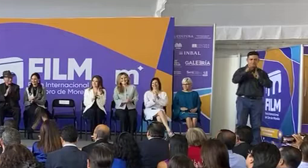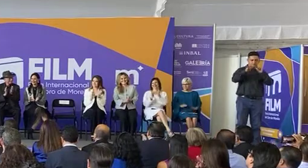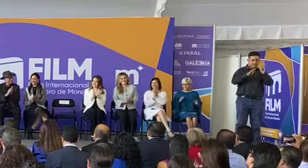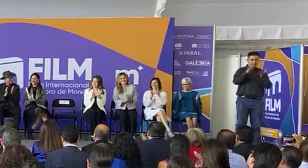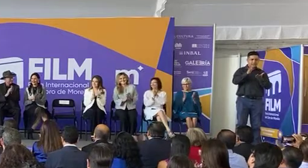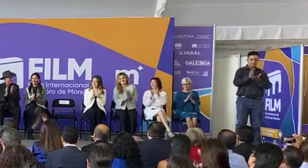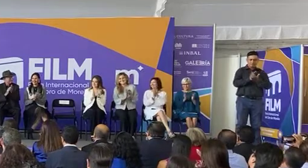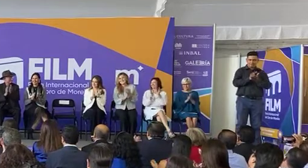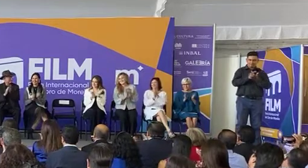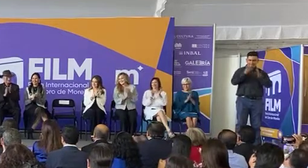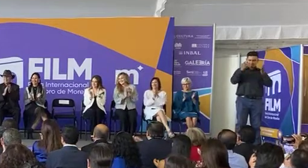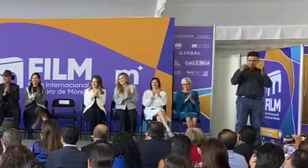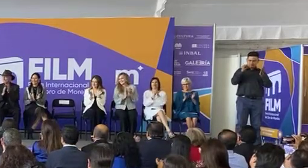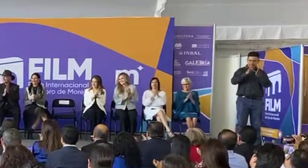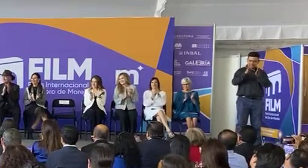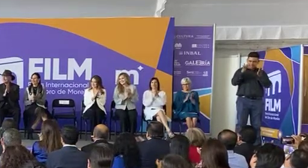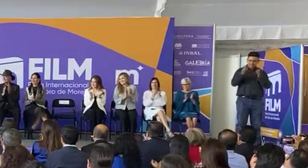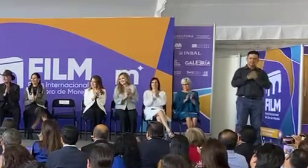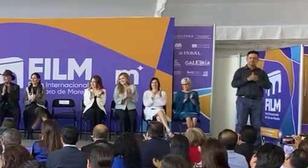gracias.